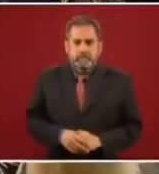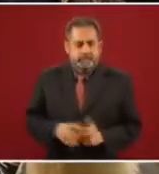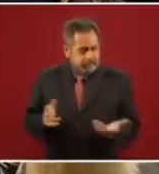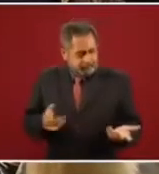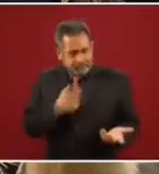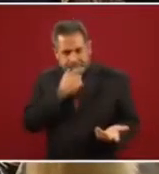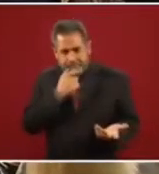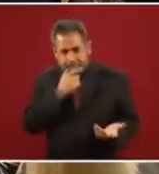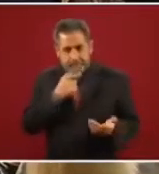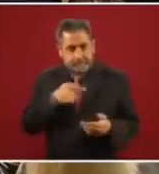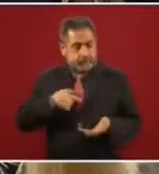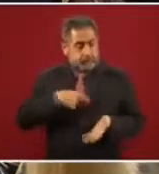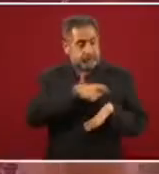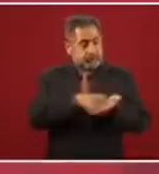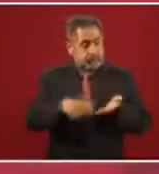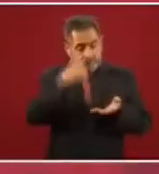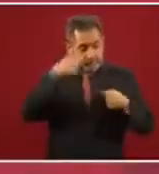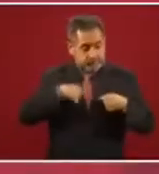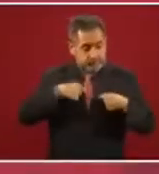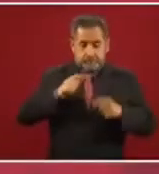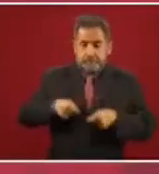para la próxima administración.